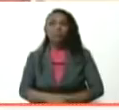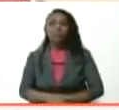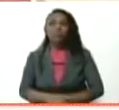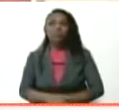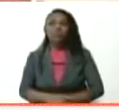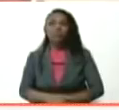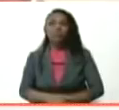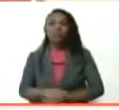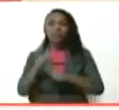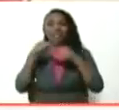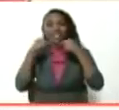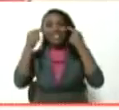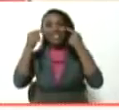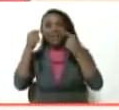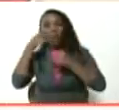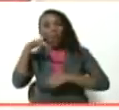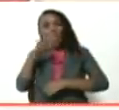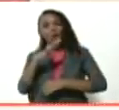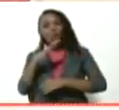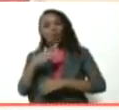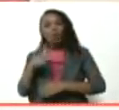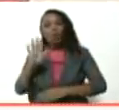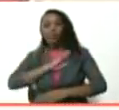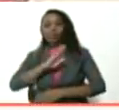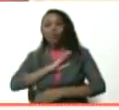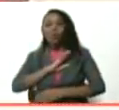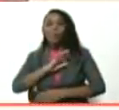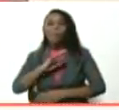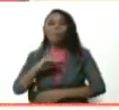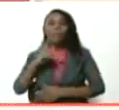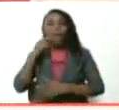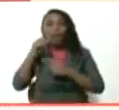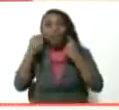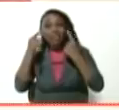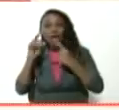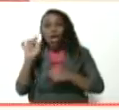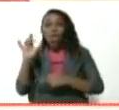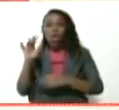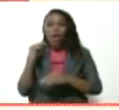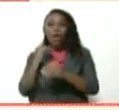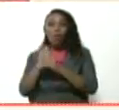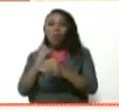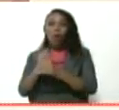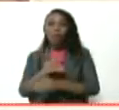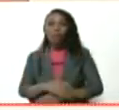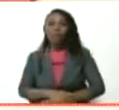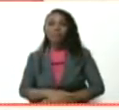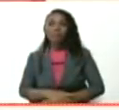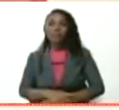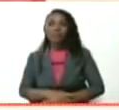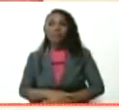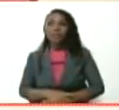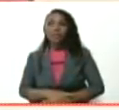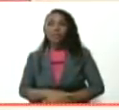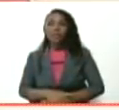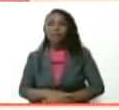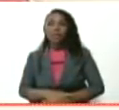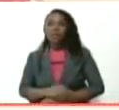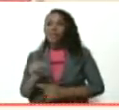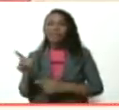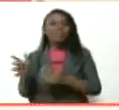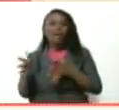Las sonrisas del pueblo tienen que ser nuestras sonrisas. Y los dolores igual. ¿Verdad? ¿Qué gana el